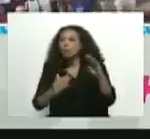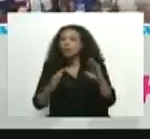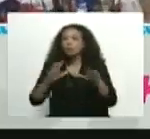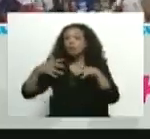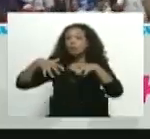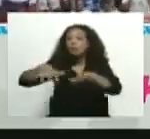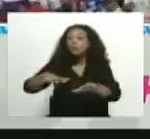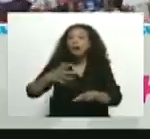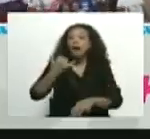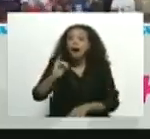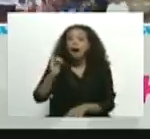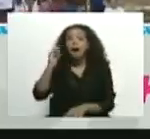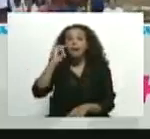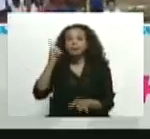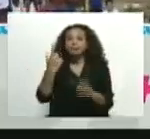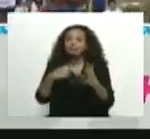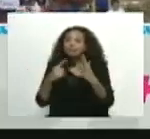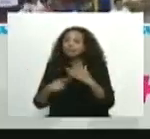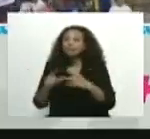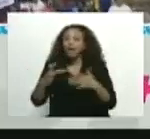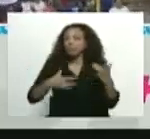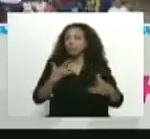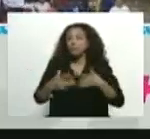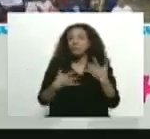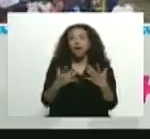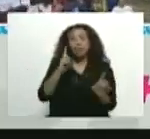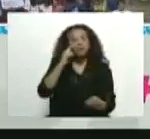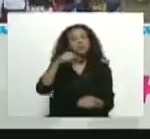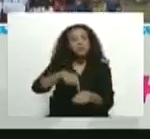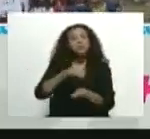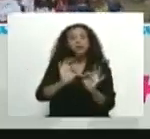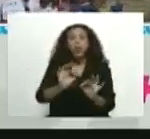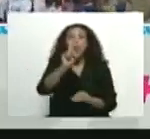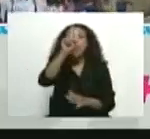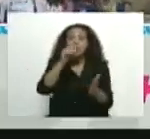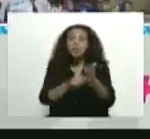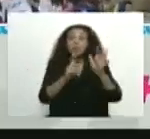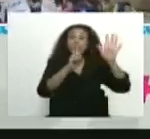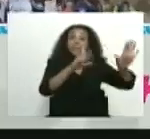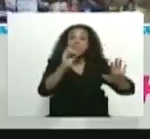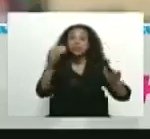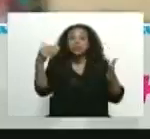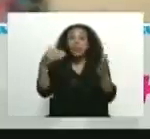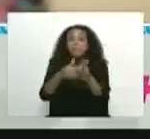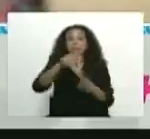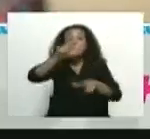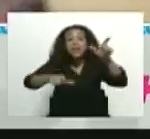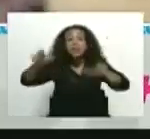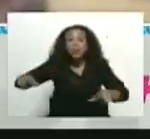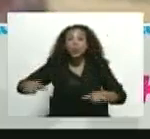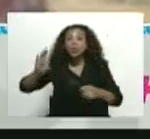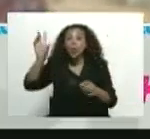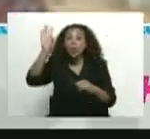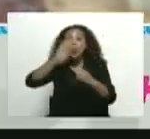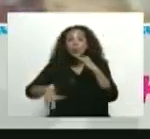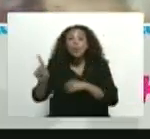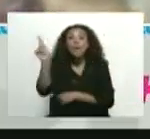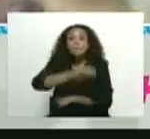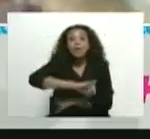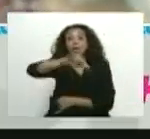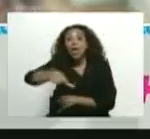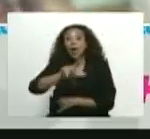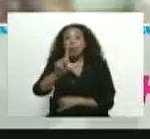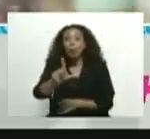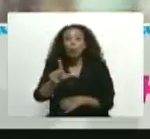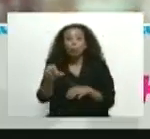calle, tener una serie de ejercicios. Usted hacía mención más de 1.600.000 movilizados en este último mes. Bueno, ahí está el compañero